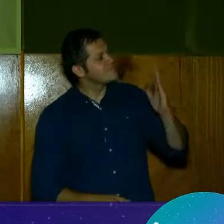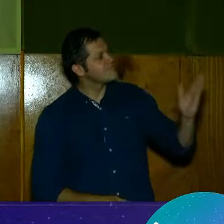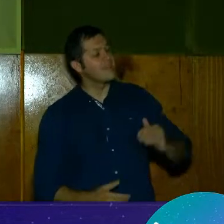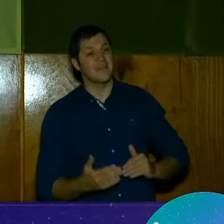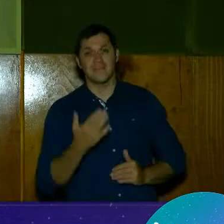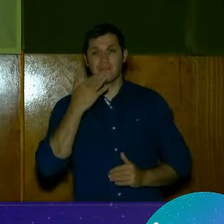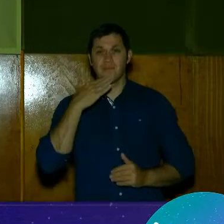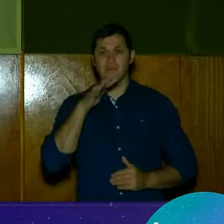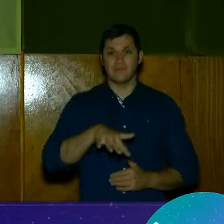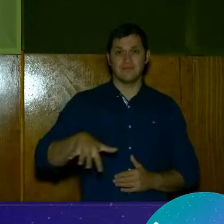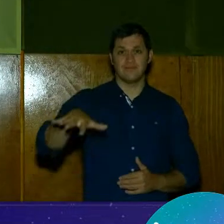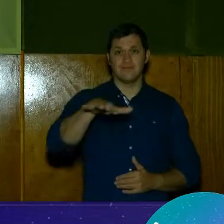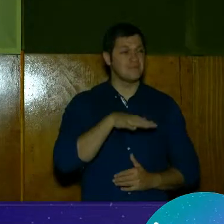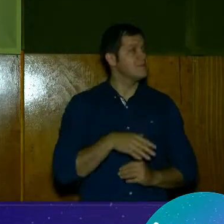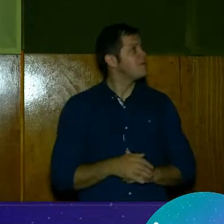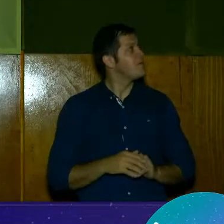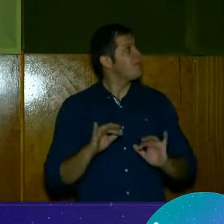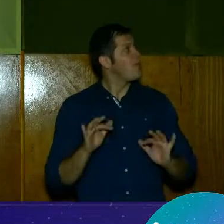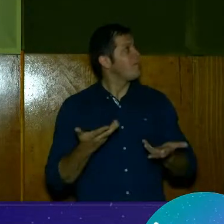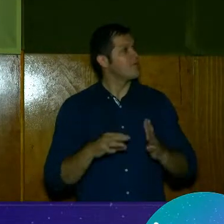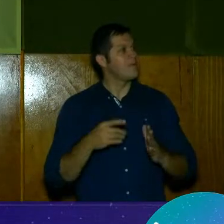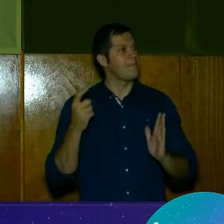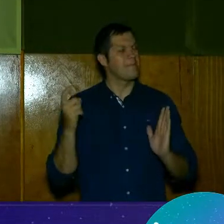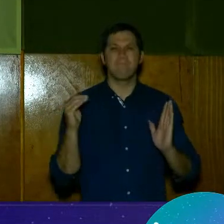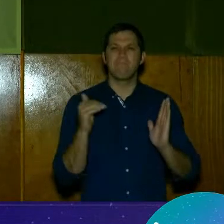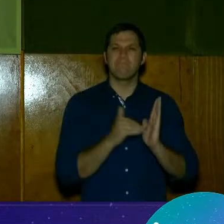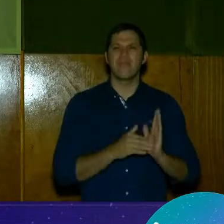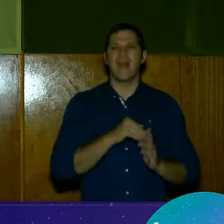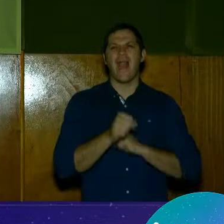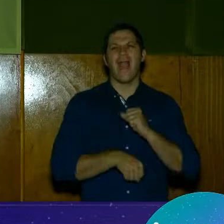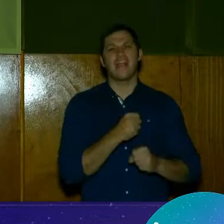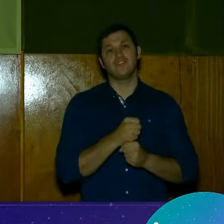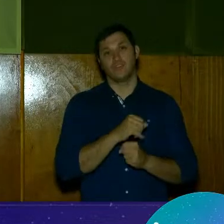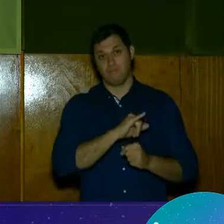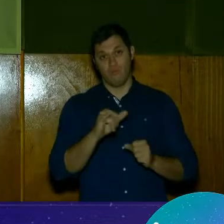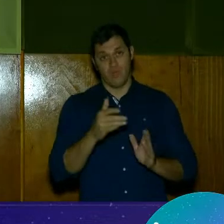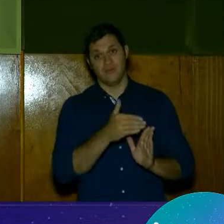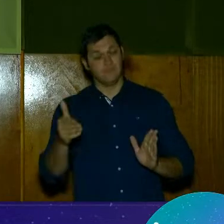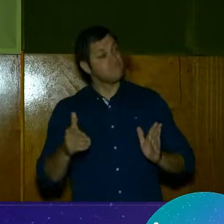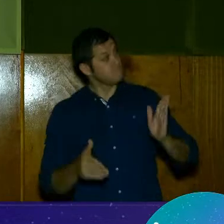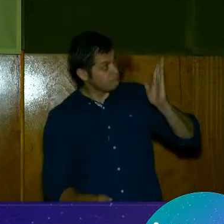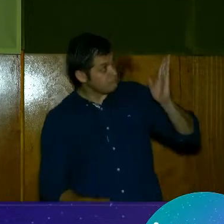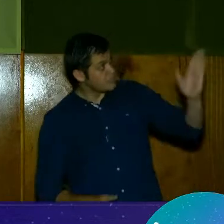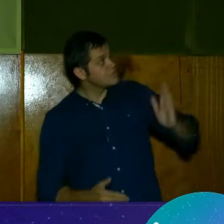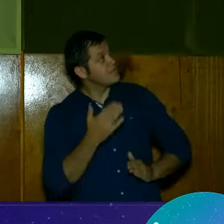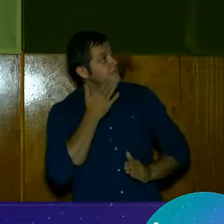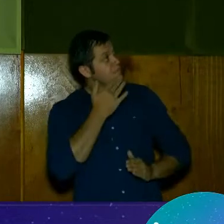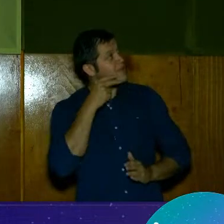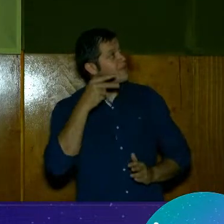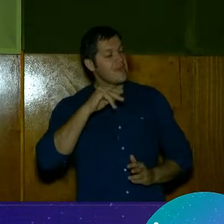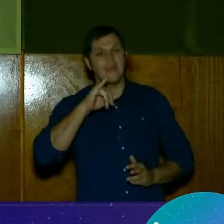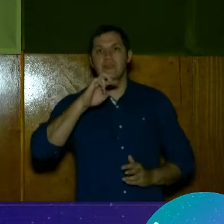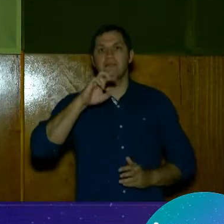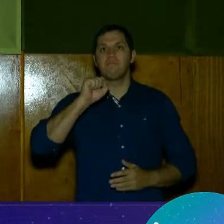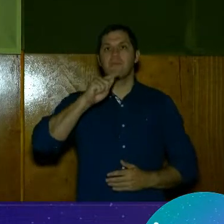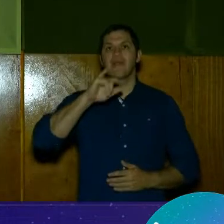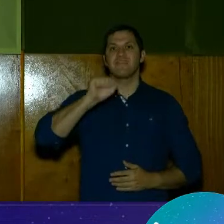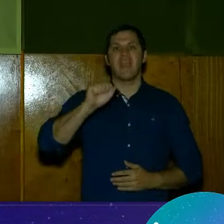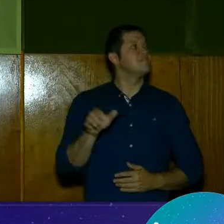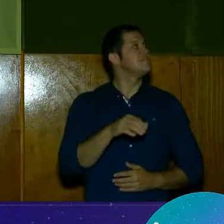de piano de crotona y en la misma época entre comillas la misma época hypatía de